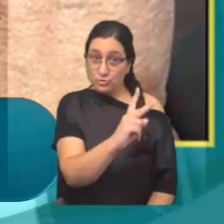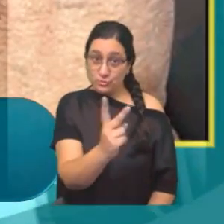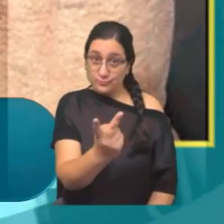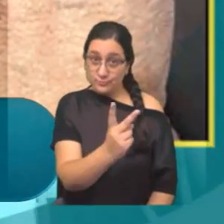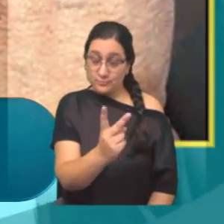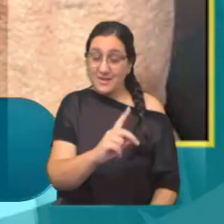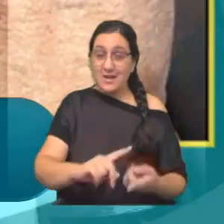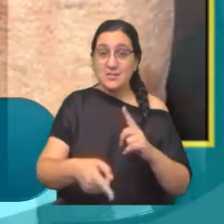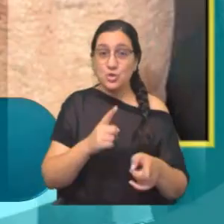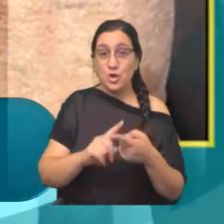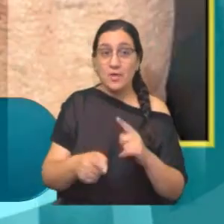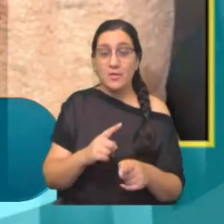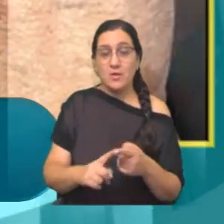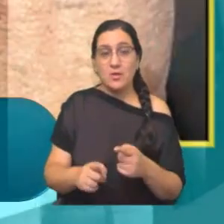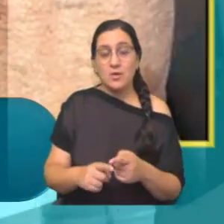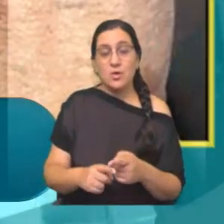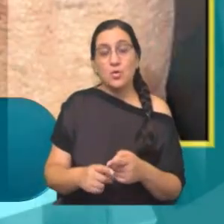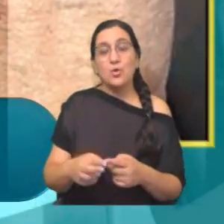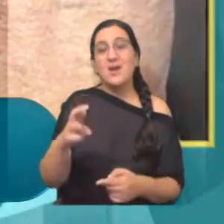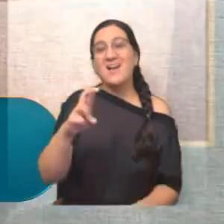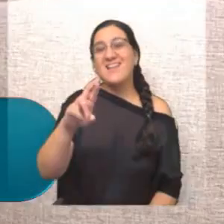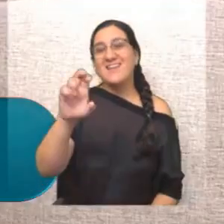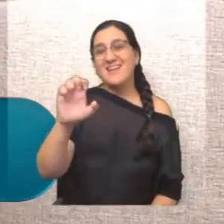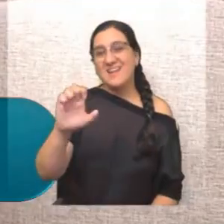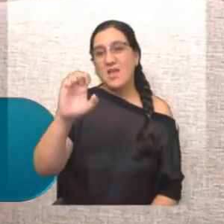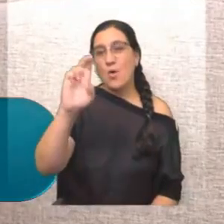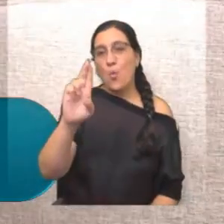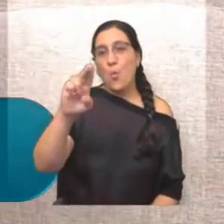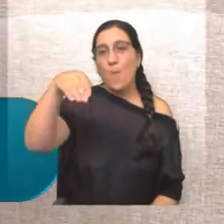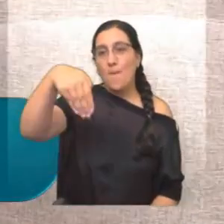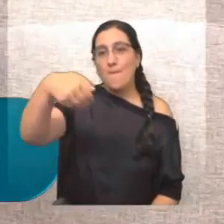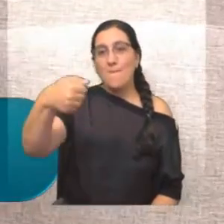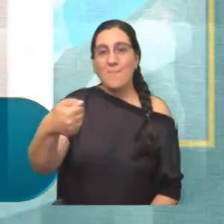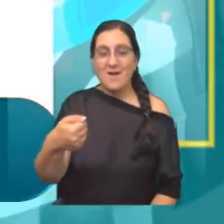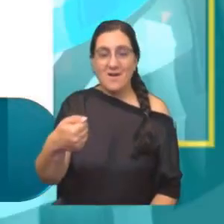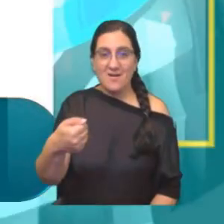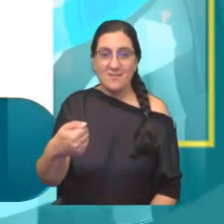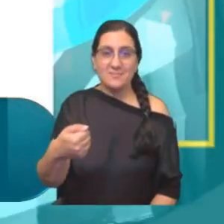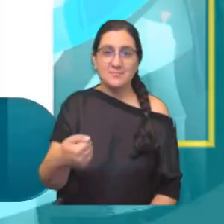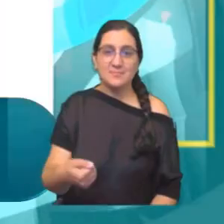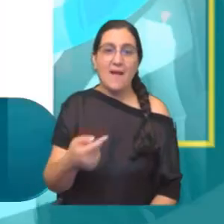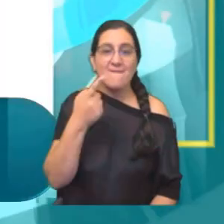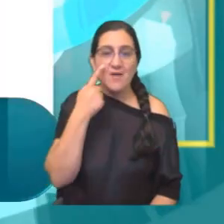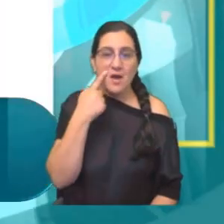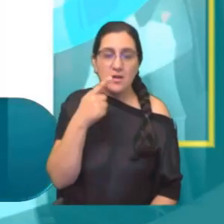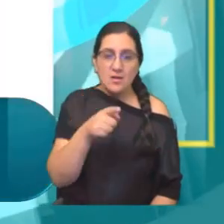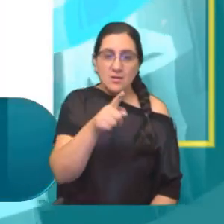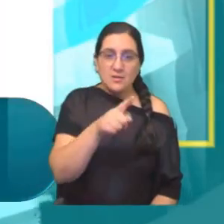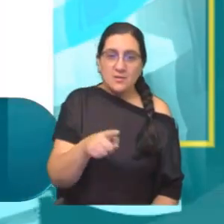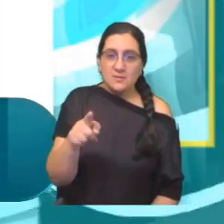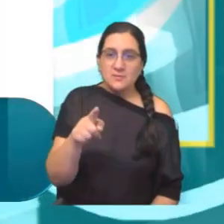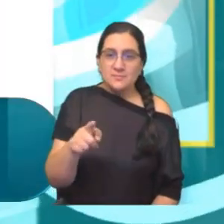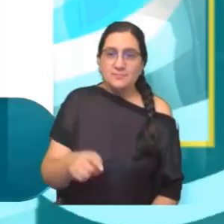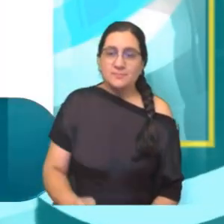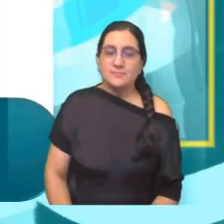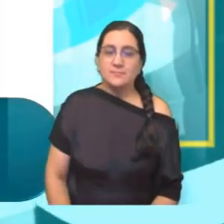componente más reumatológico, ¿verdad? Sí. Ahora vemos la próxima por ahí, a ver si vemos alguna más. La próxima... También tenemos lesiones